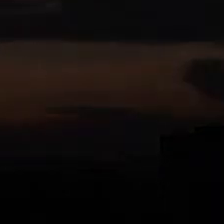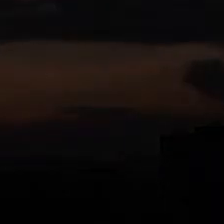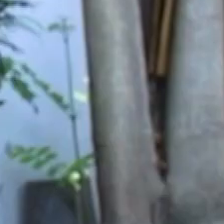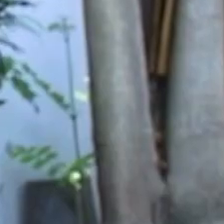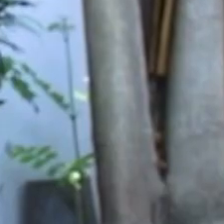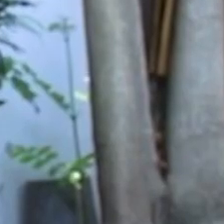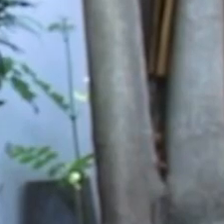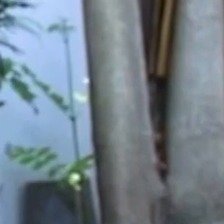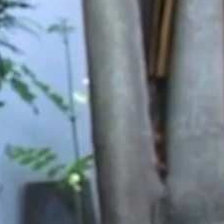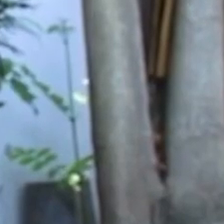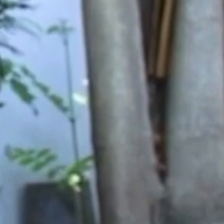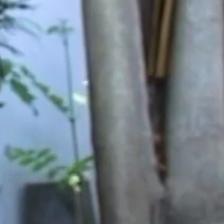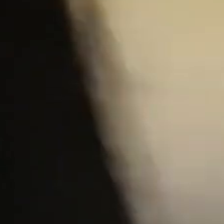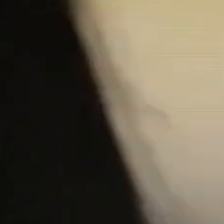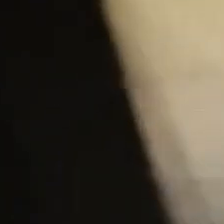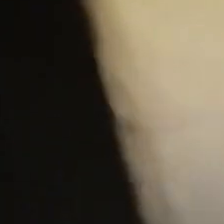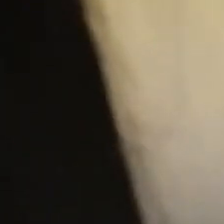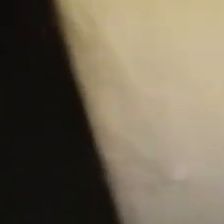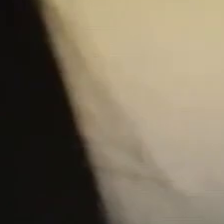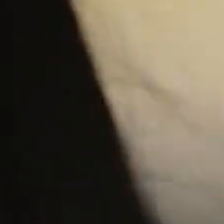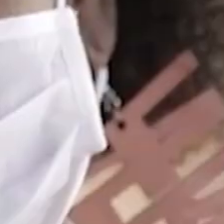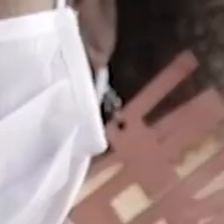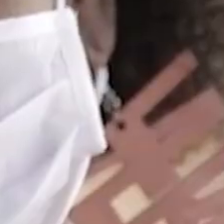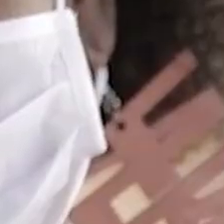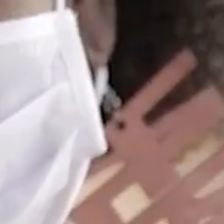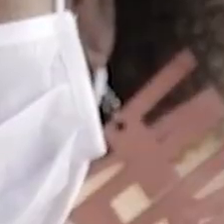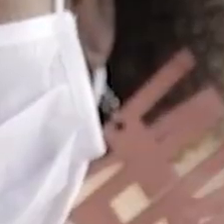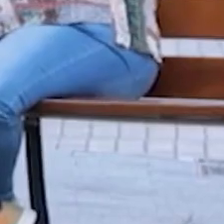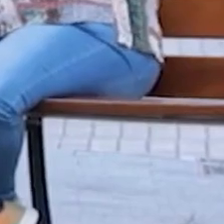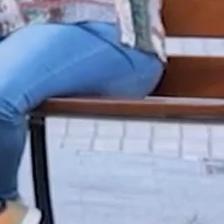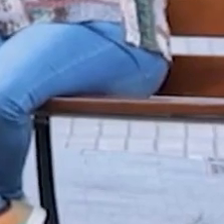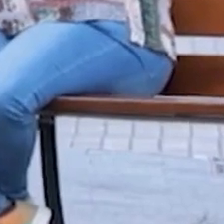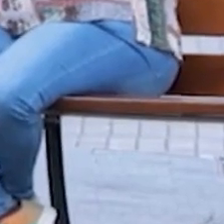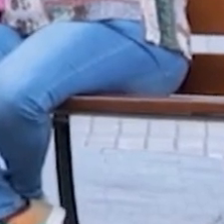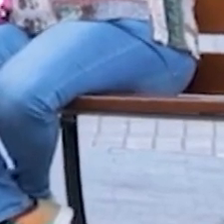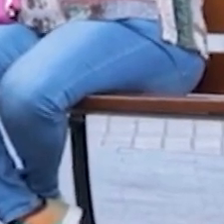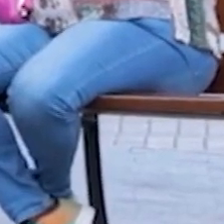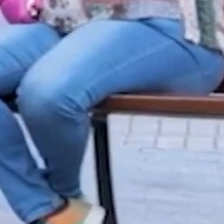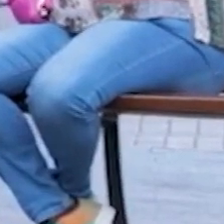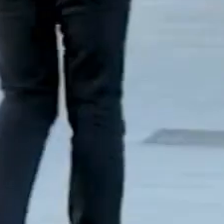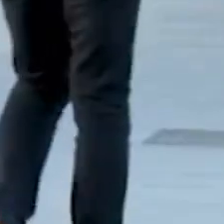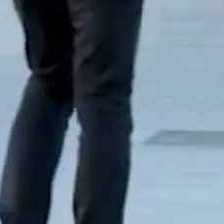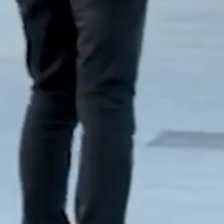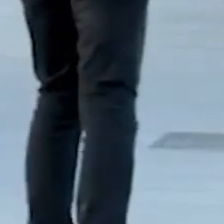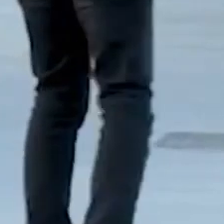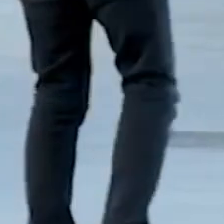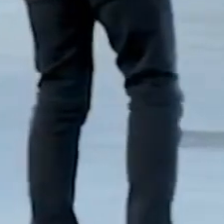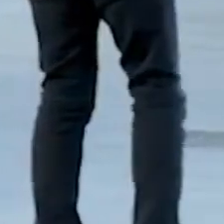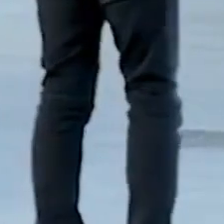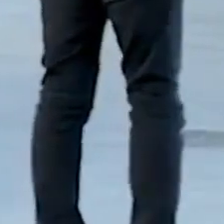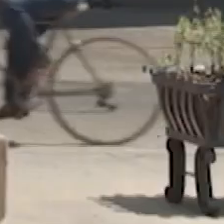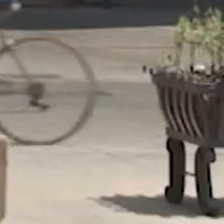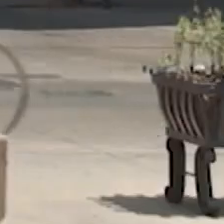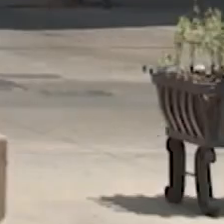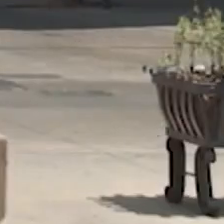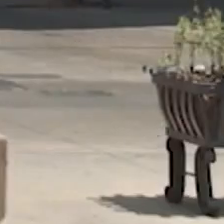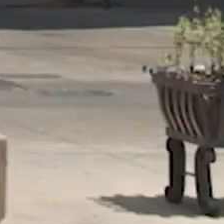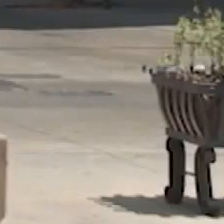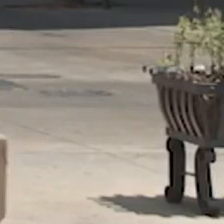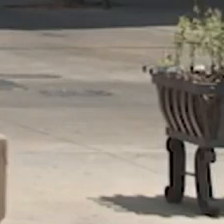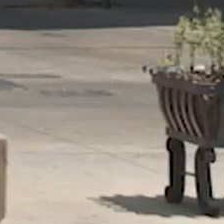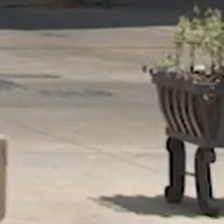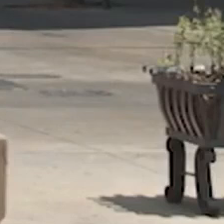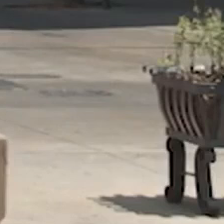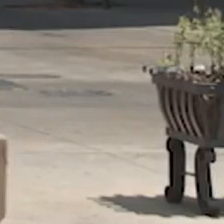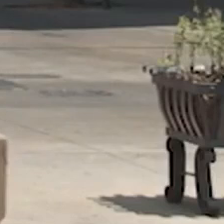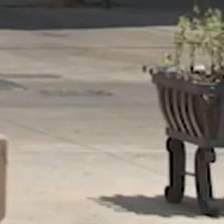respirar adquirió otro sentido y el cubrebocas se ha convertido en una prenda de uso diario. Debemos